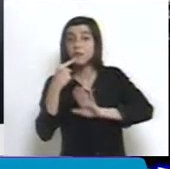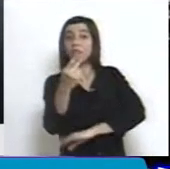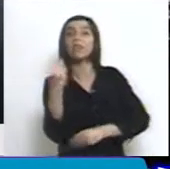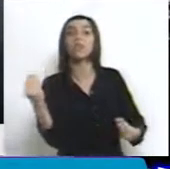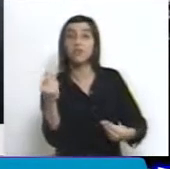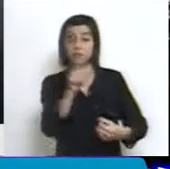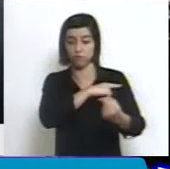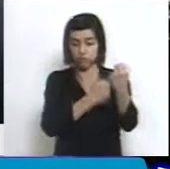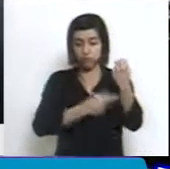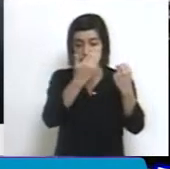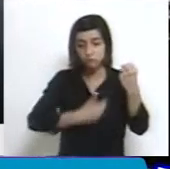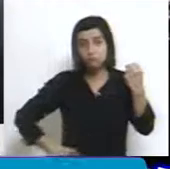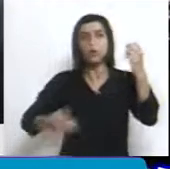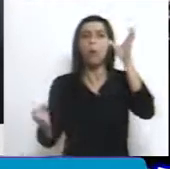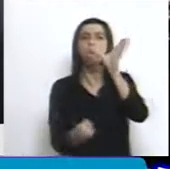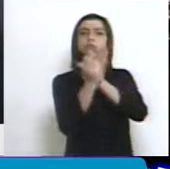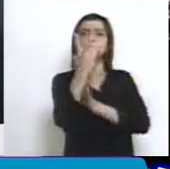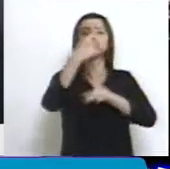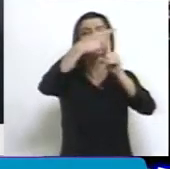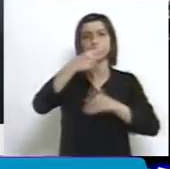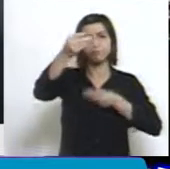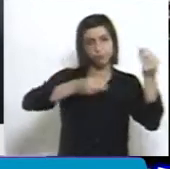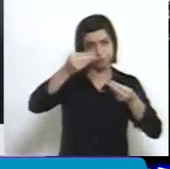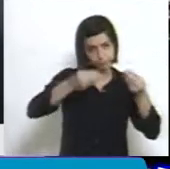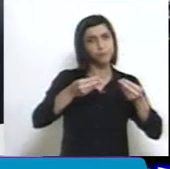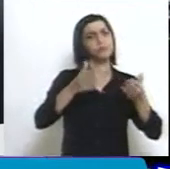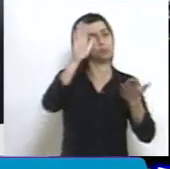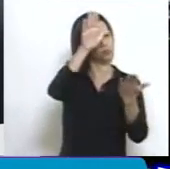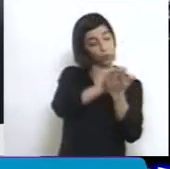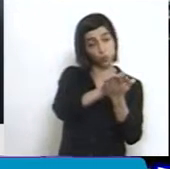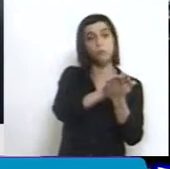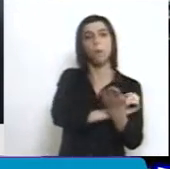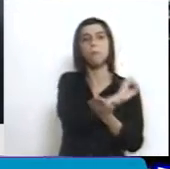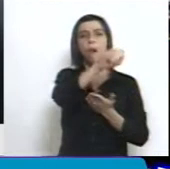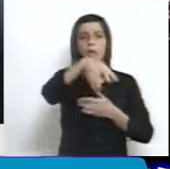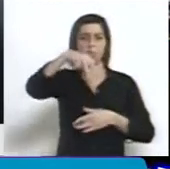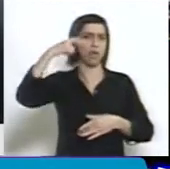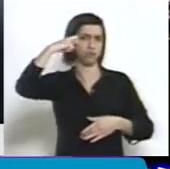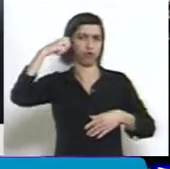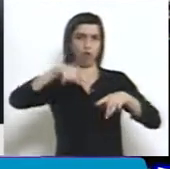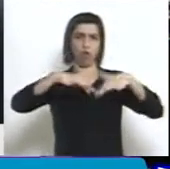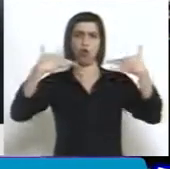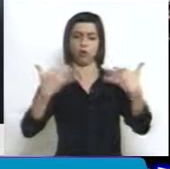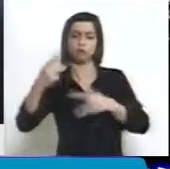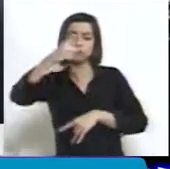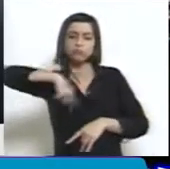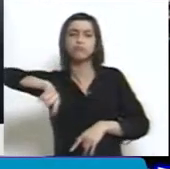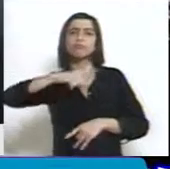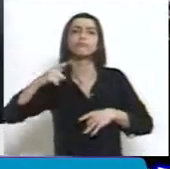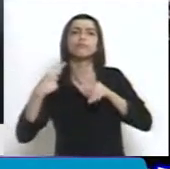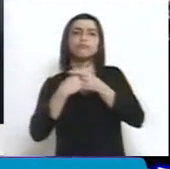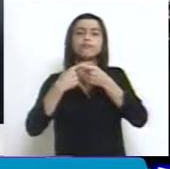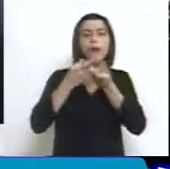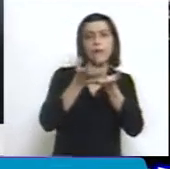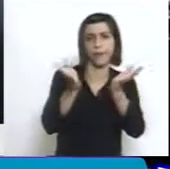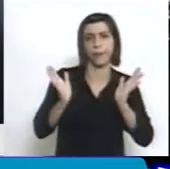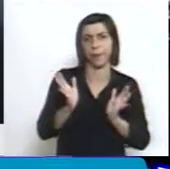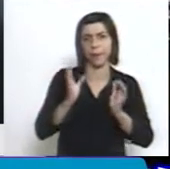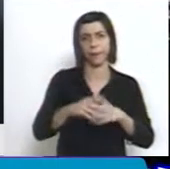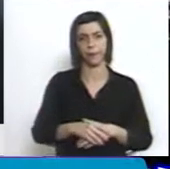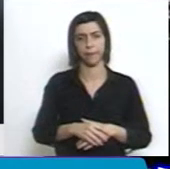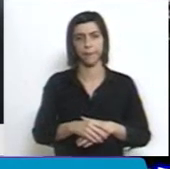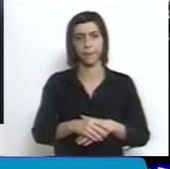Ejecutivo elabora el presupuesto que envía a este Congreso de la Nación. Y la verdad es que la situación institucional